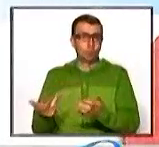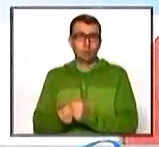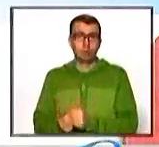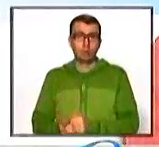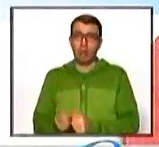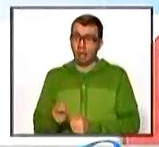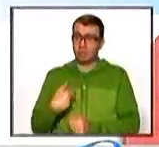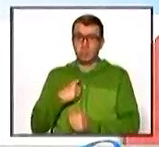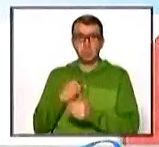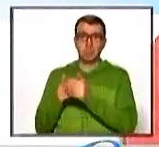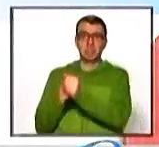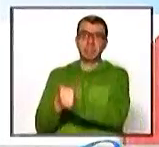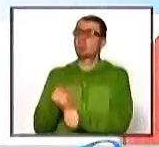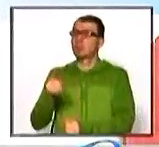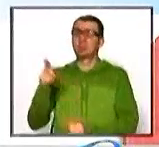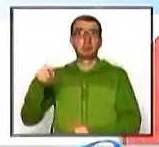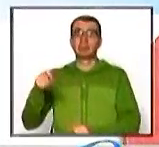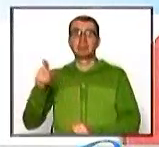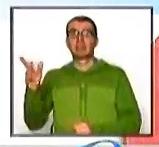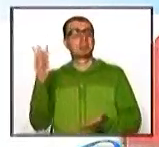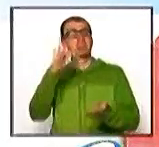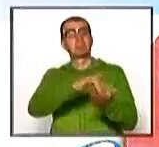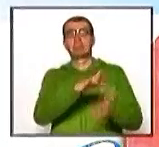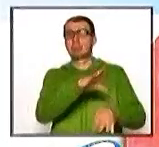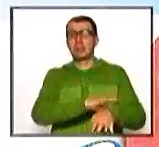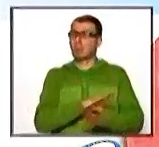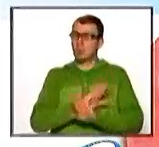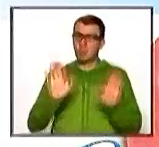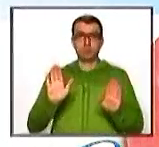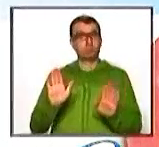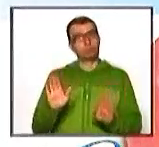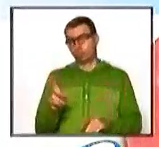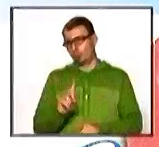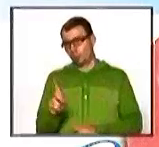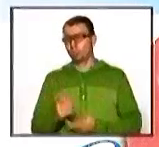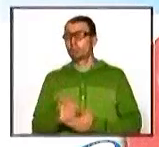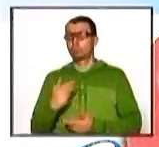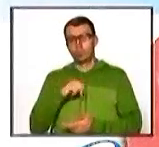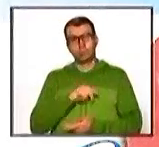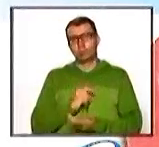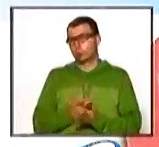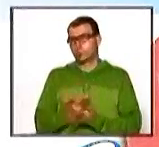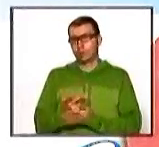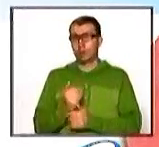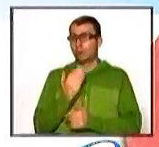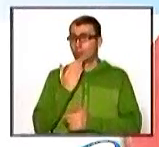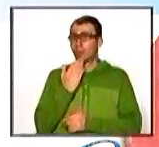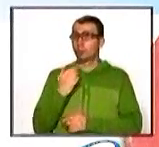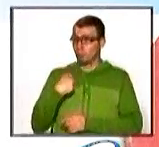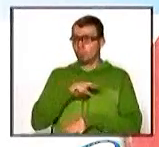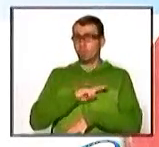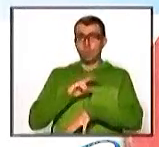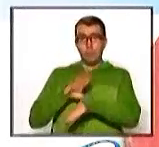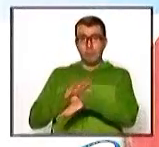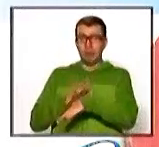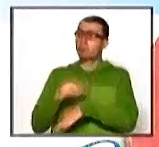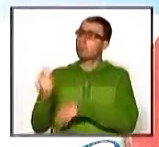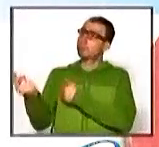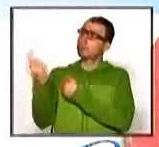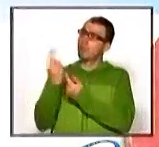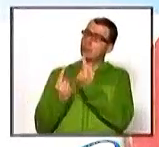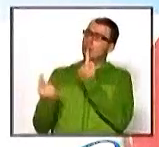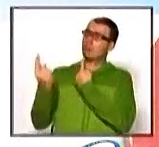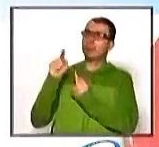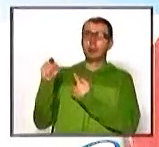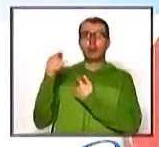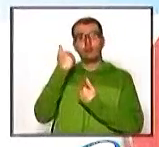médica. Queremos compartir con todos ustedes tantas anécdotas que nos ocurren en nuestra práctica médica,